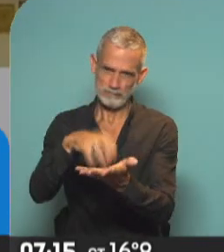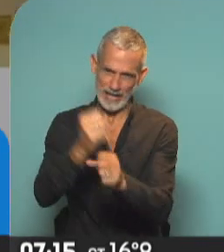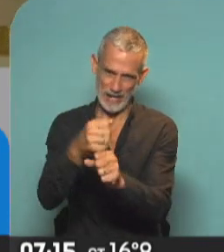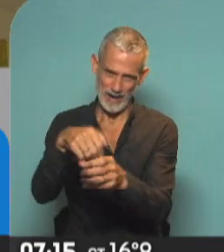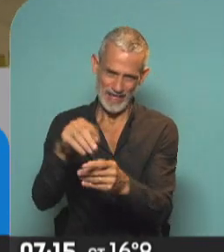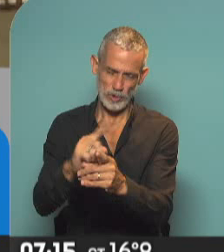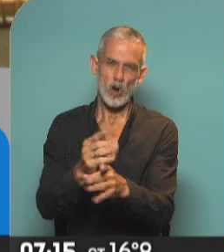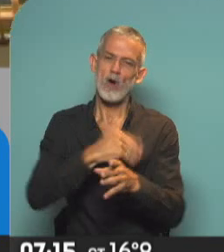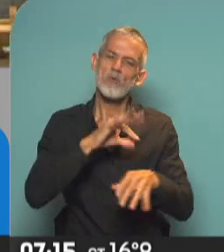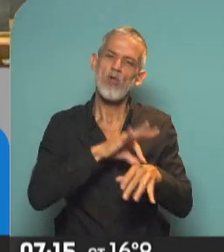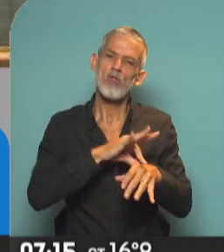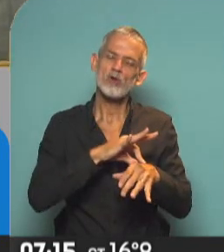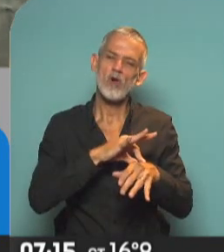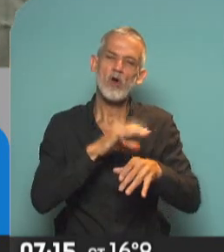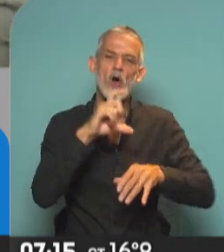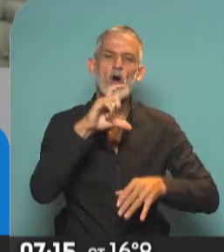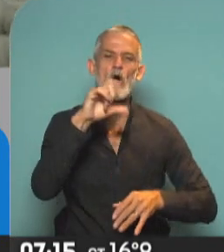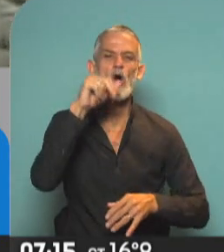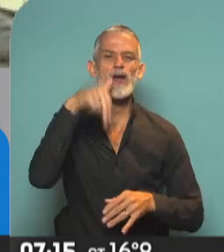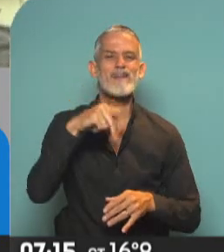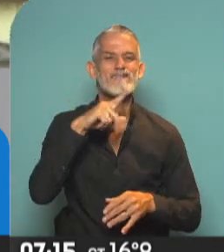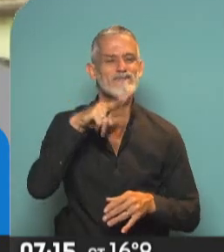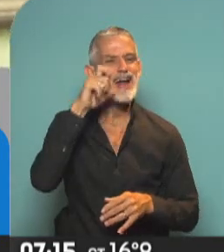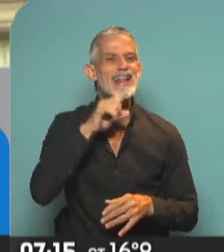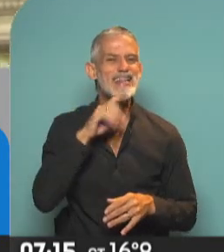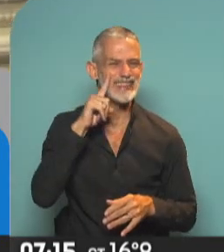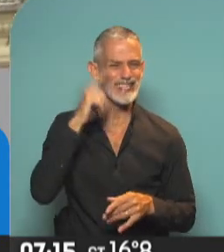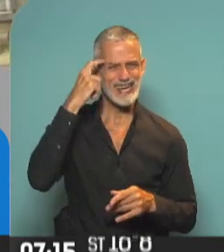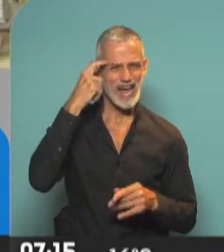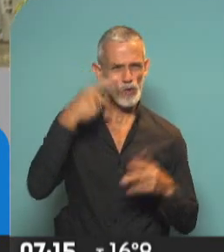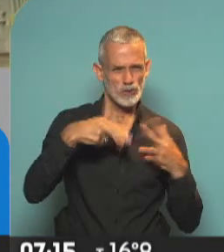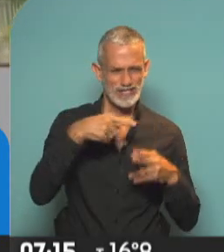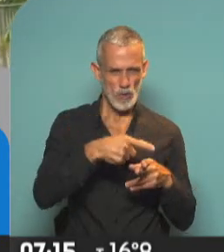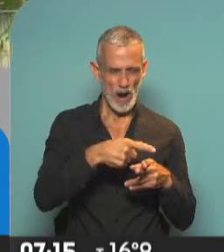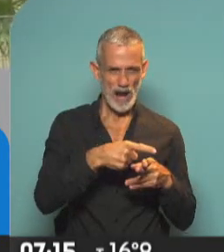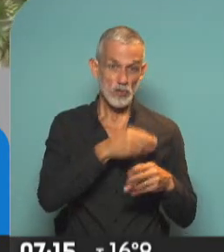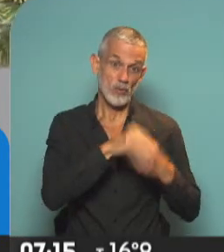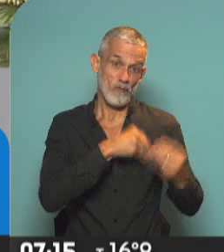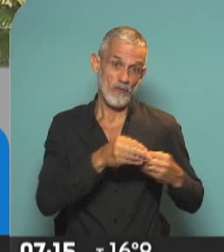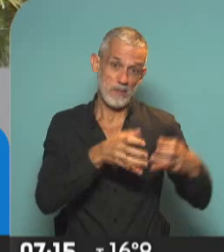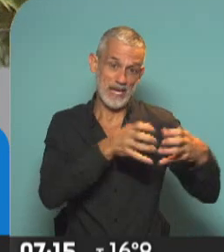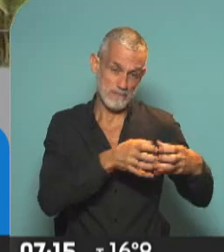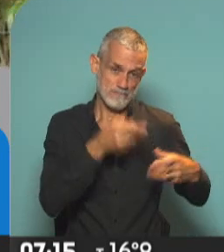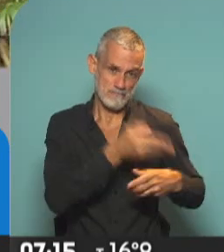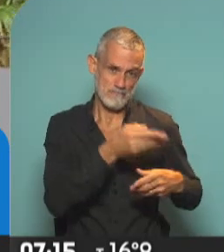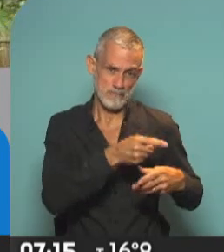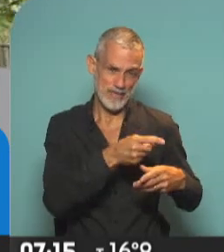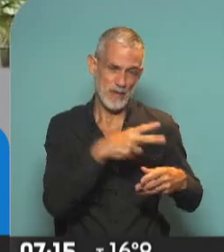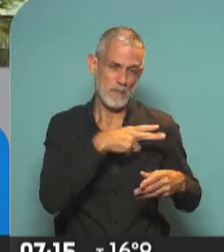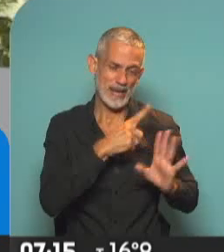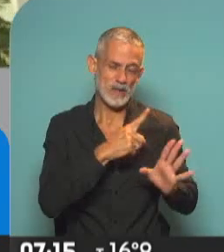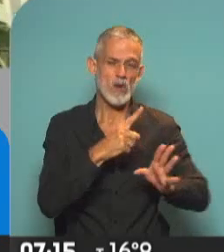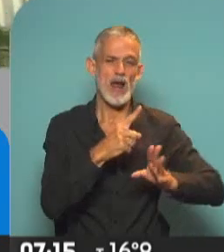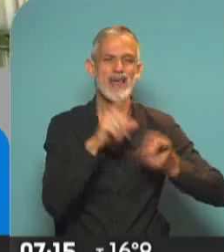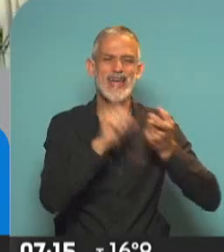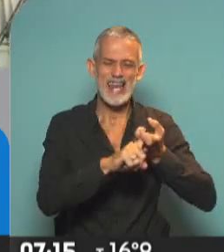Estamos hablando del doctor Dante Converti, que es un neurocirujano, que es al que habría apelado la familia, el hijo de la